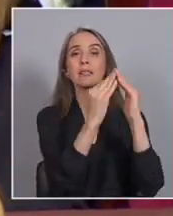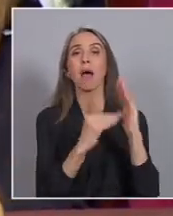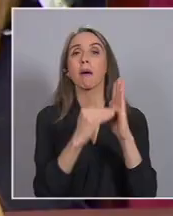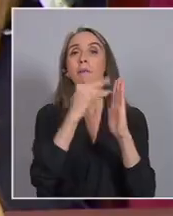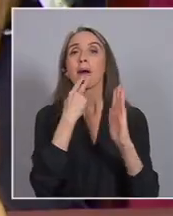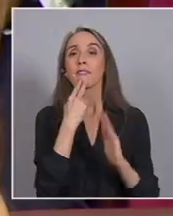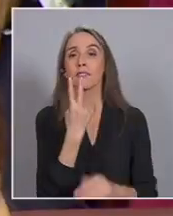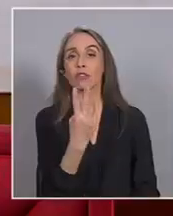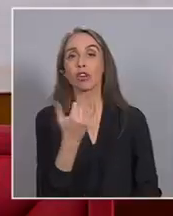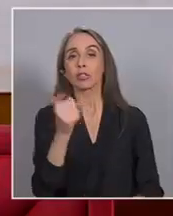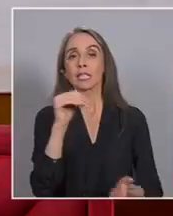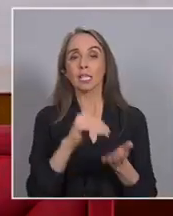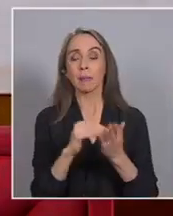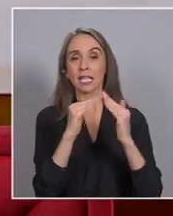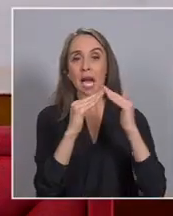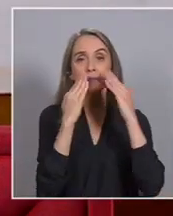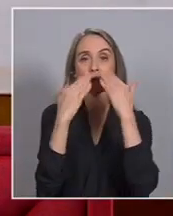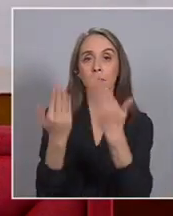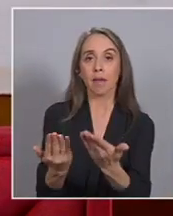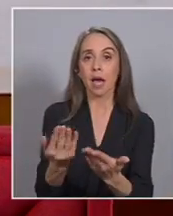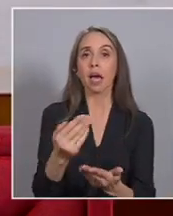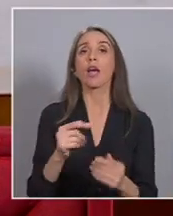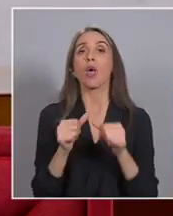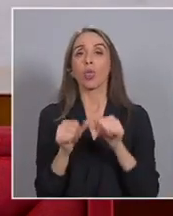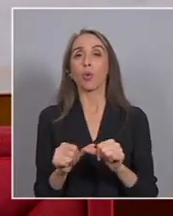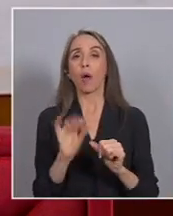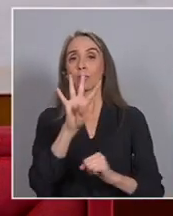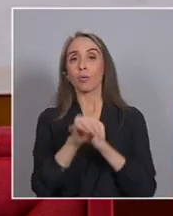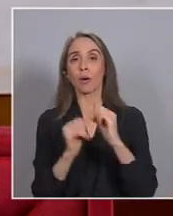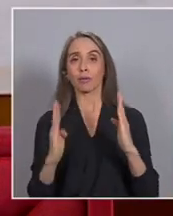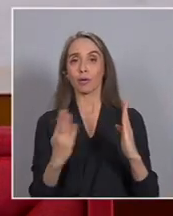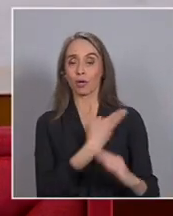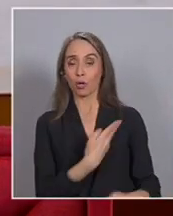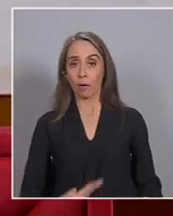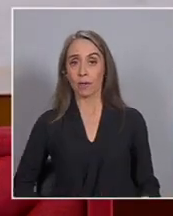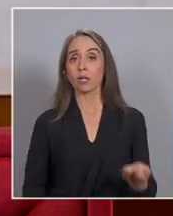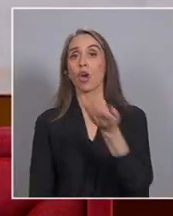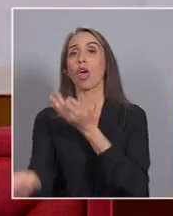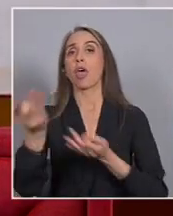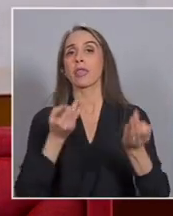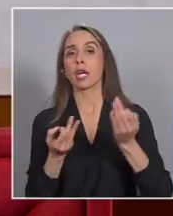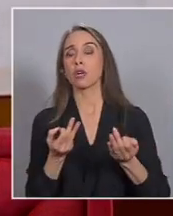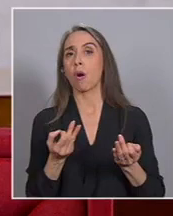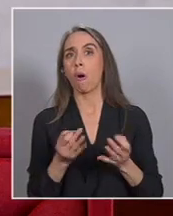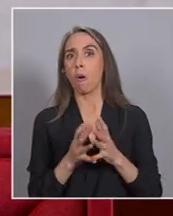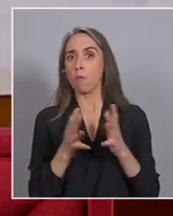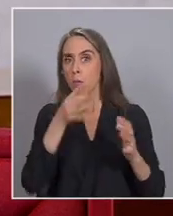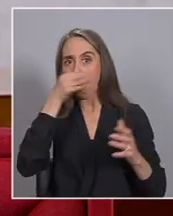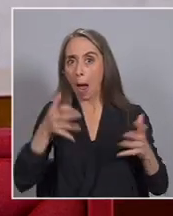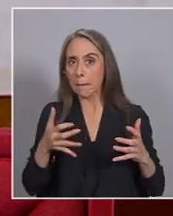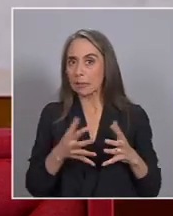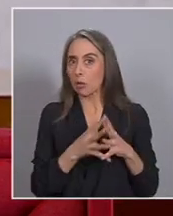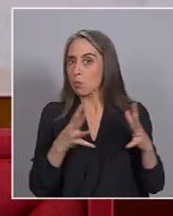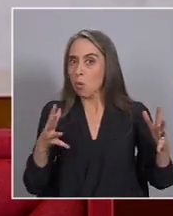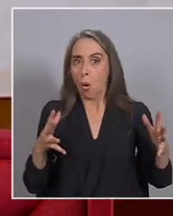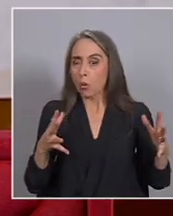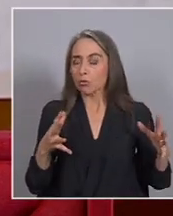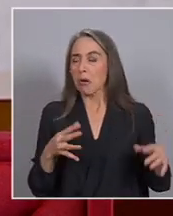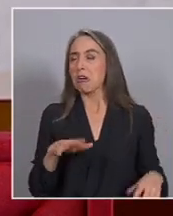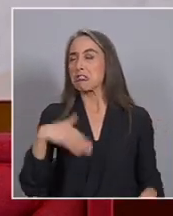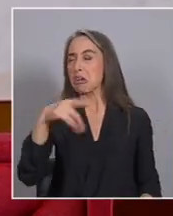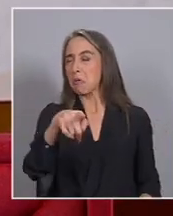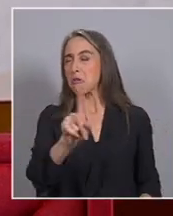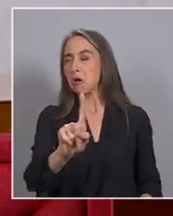entregar 260.000 viviendas durante nuestro mandato. Nos dijeron que era demasiado ambicioso y que no íbamos a poder